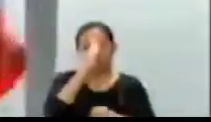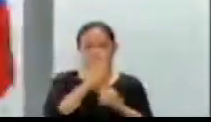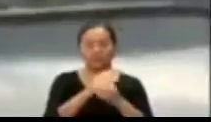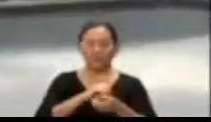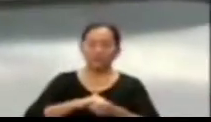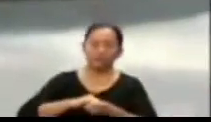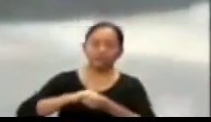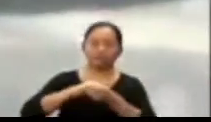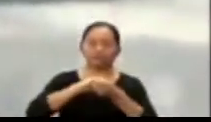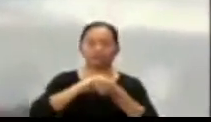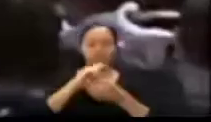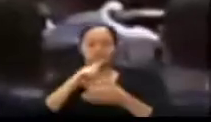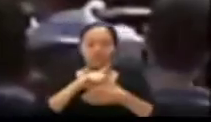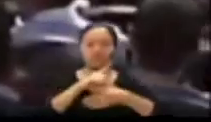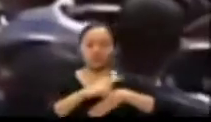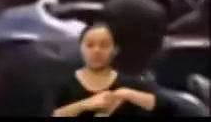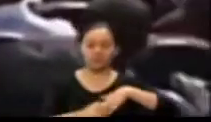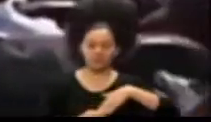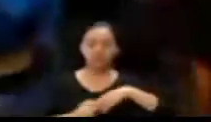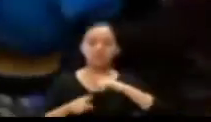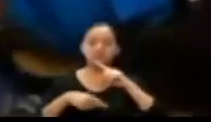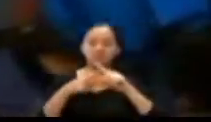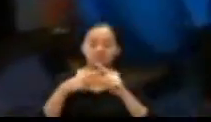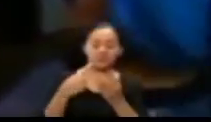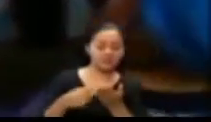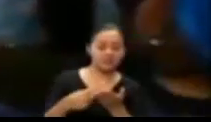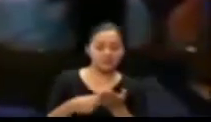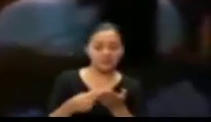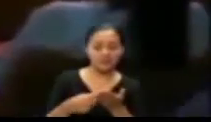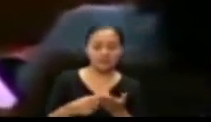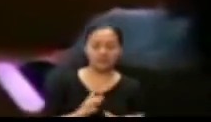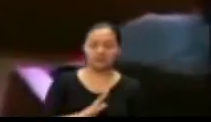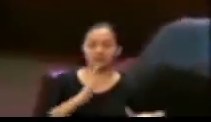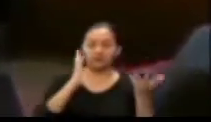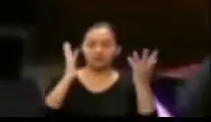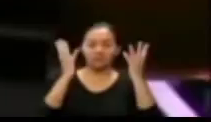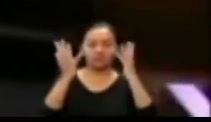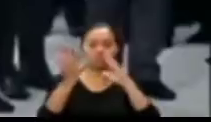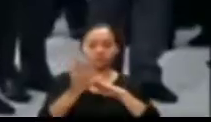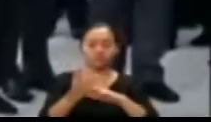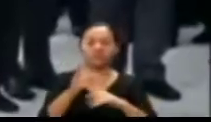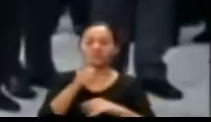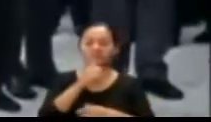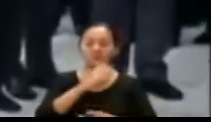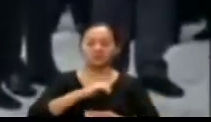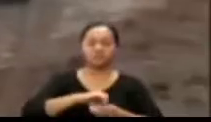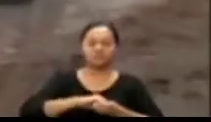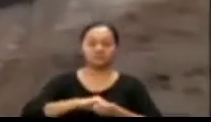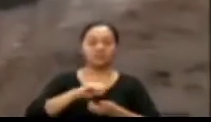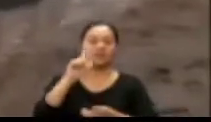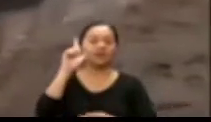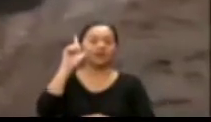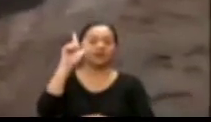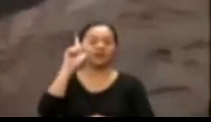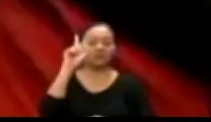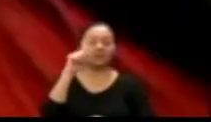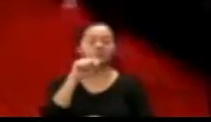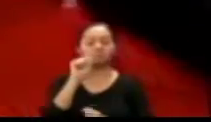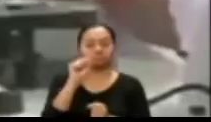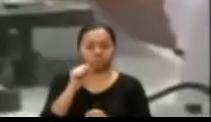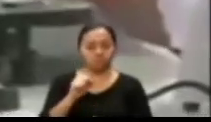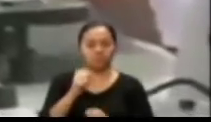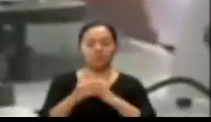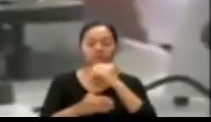la unidad de la patria grande, mediante el debate y la acción revolucionaria de la mano de grandes líderes que